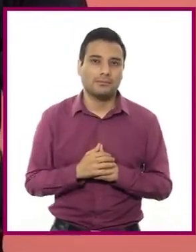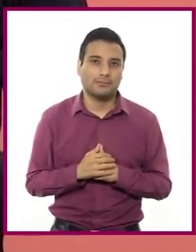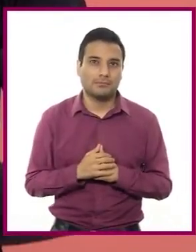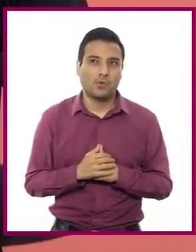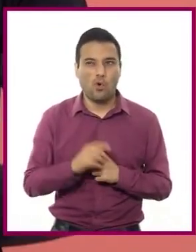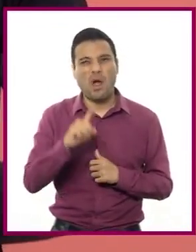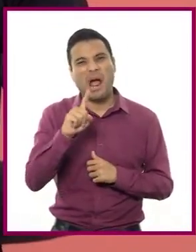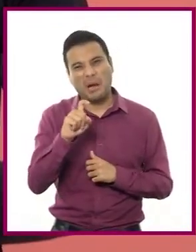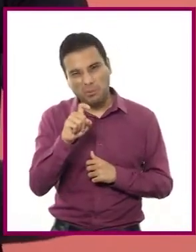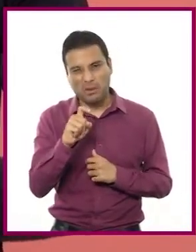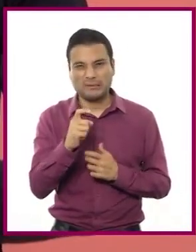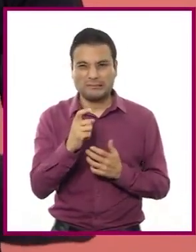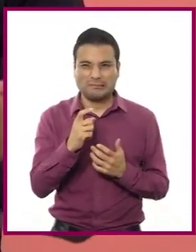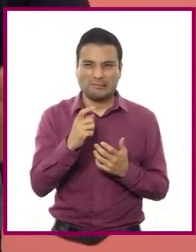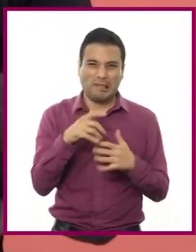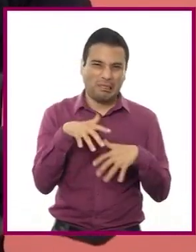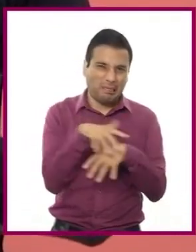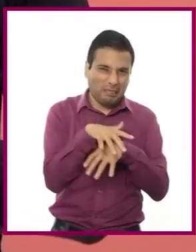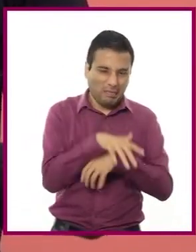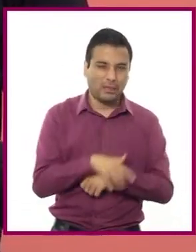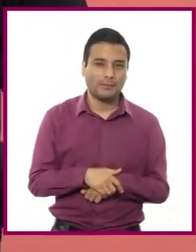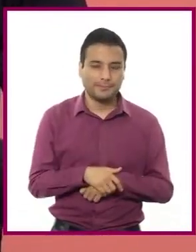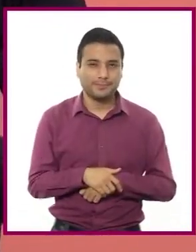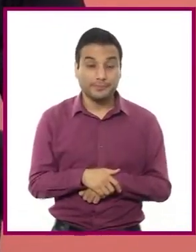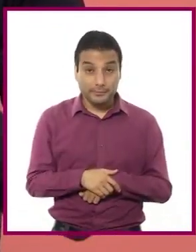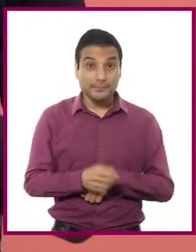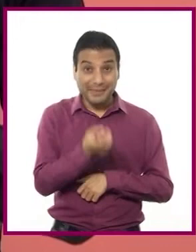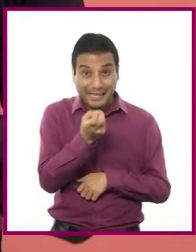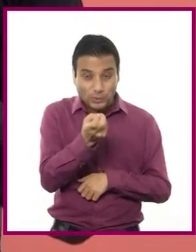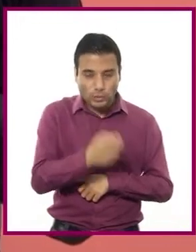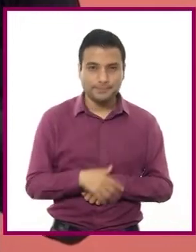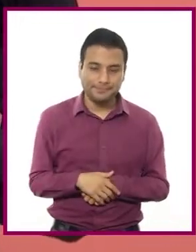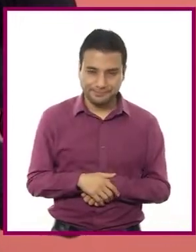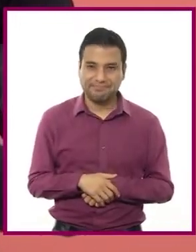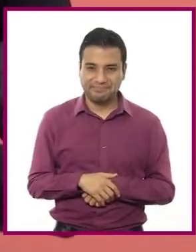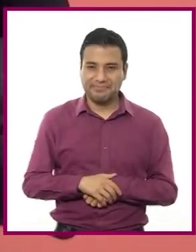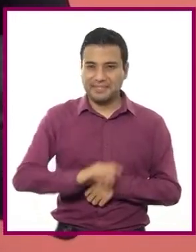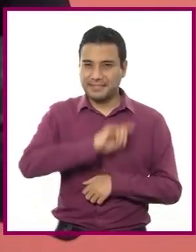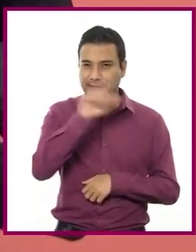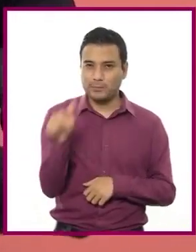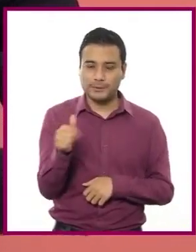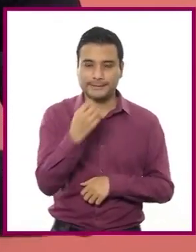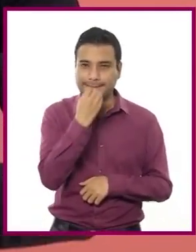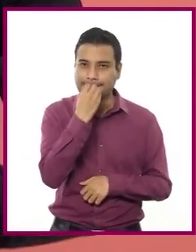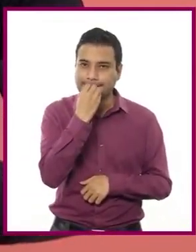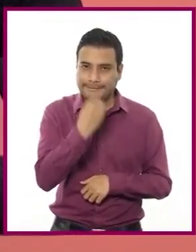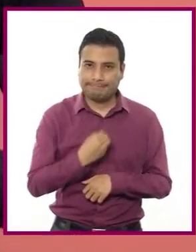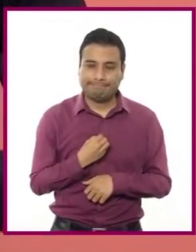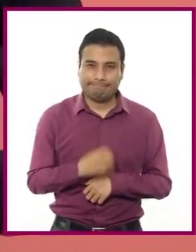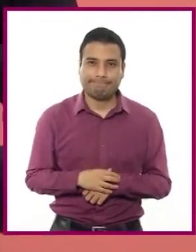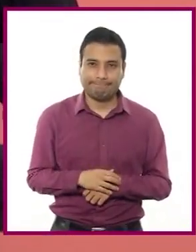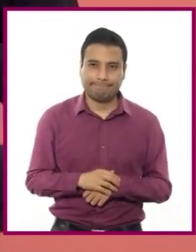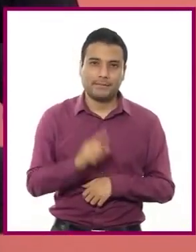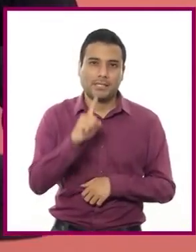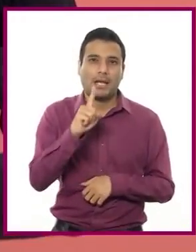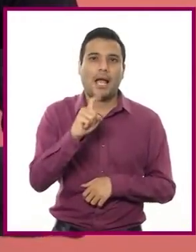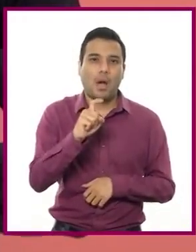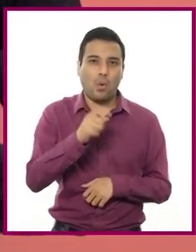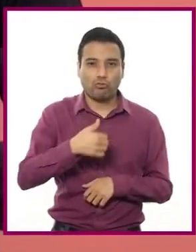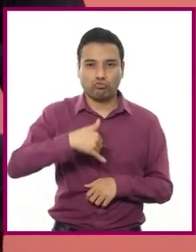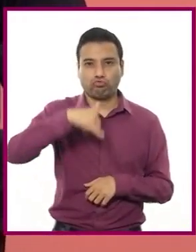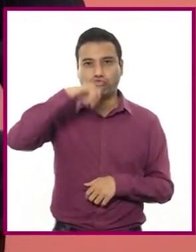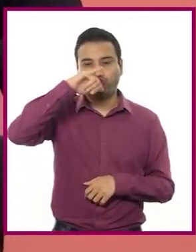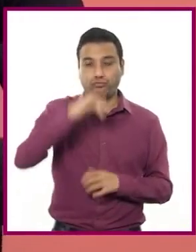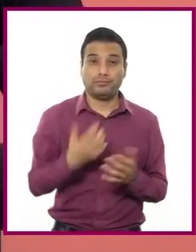muy mala calidad. Esto ha generado que se tenga que recurrir al consumo de agua embotellada, lo